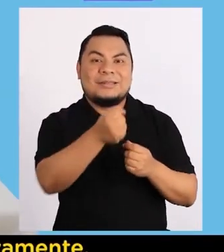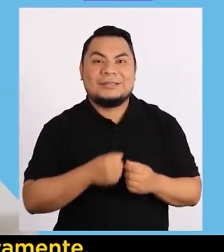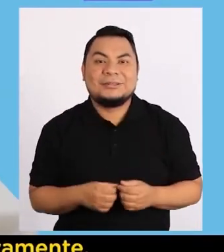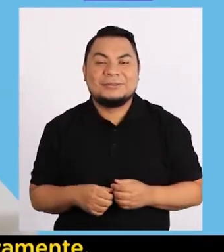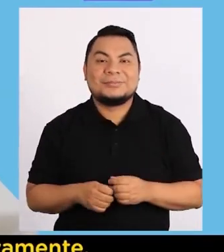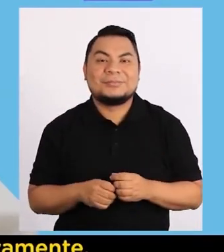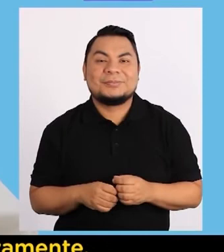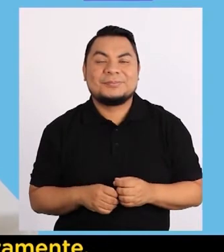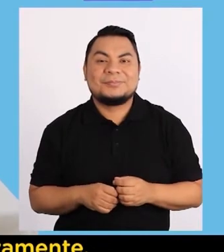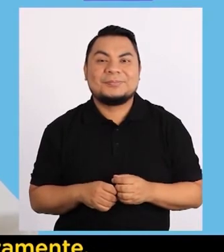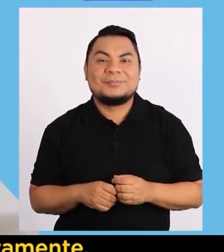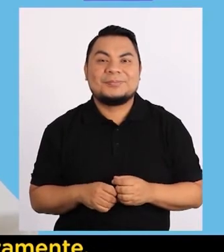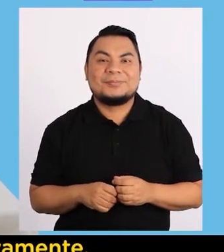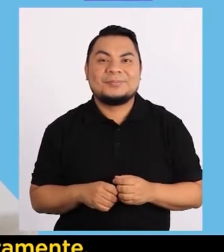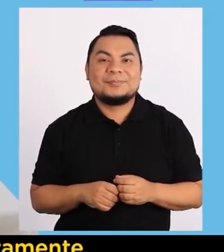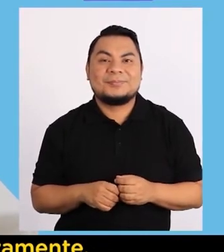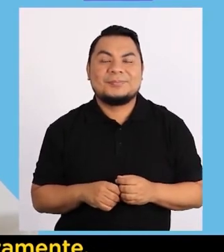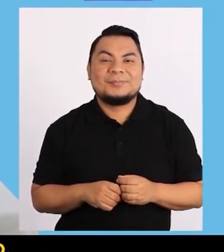nuevamente.